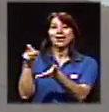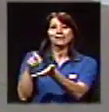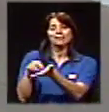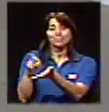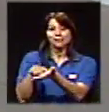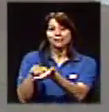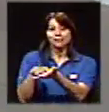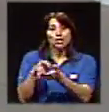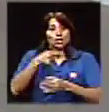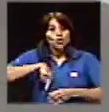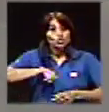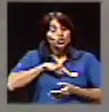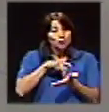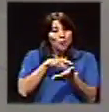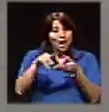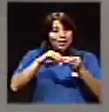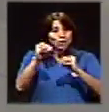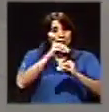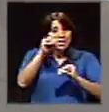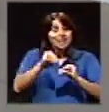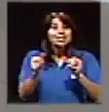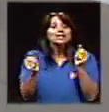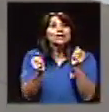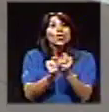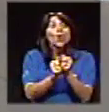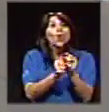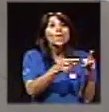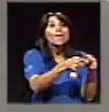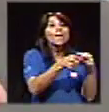deuda. Y cualquiera persona que sepa lo que es